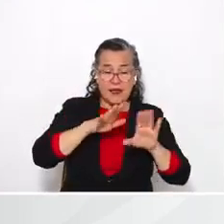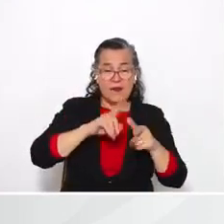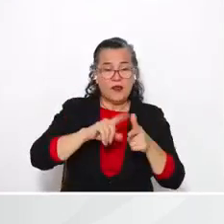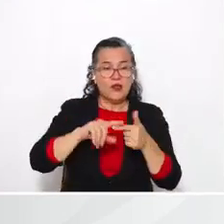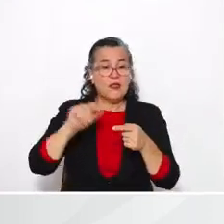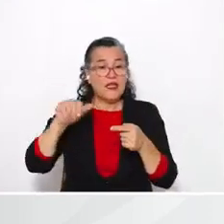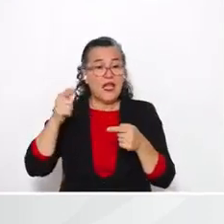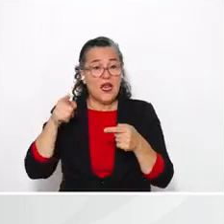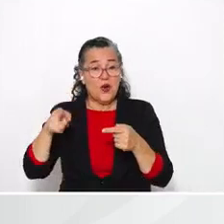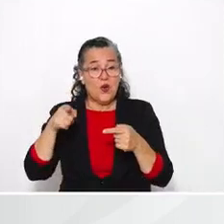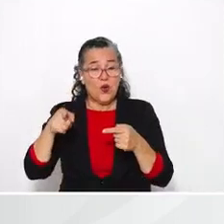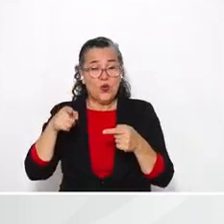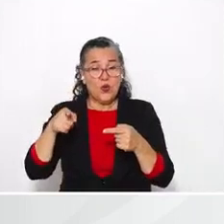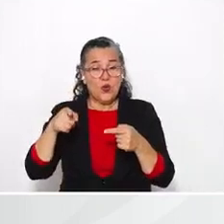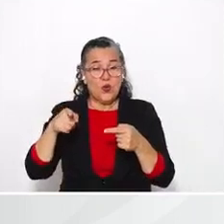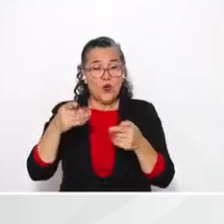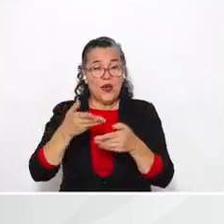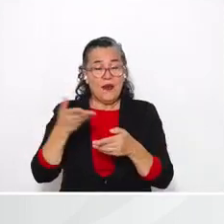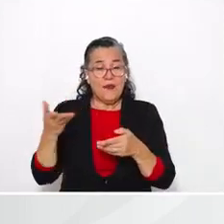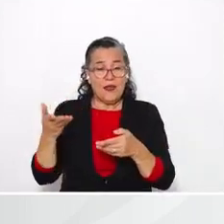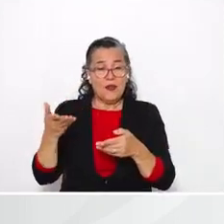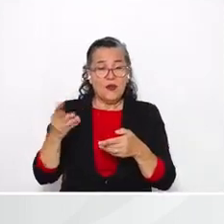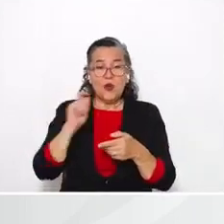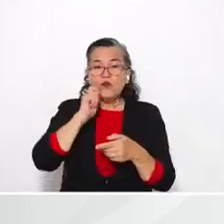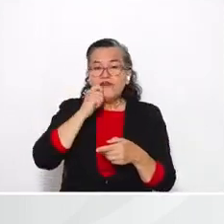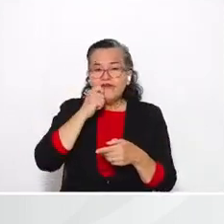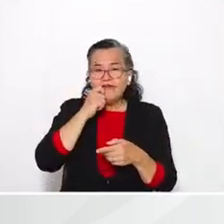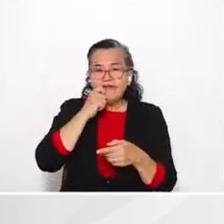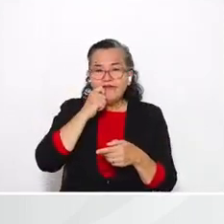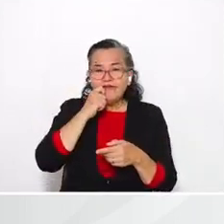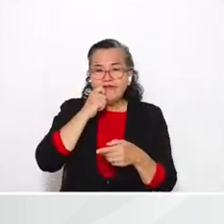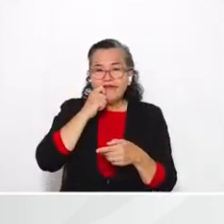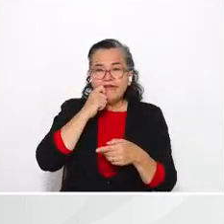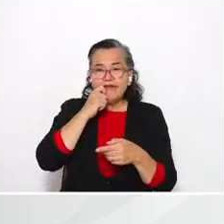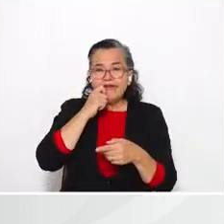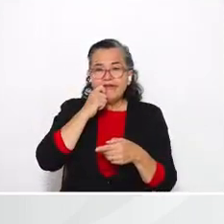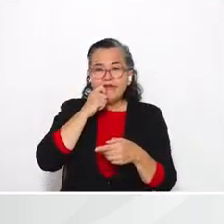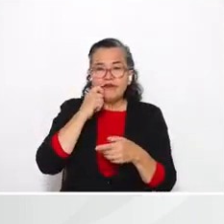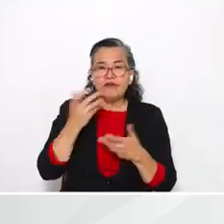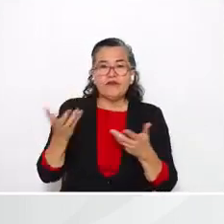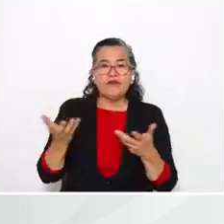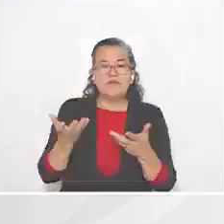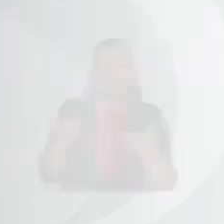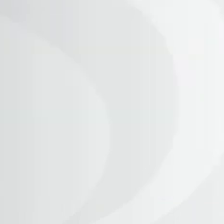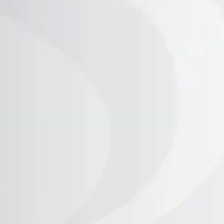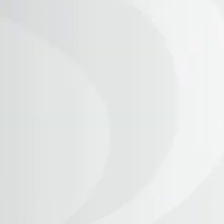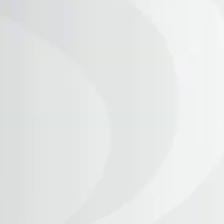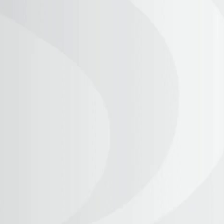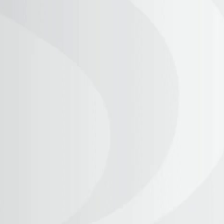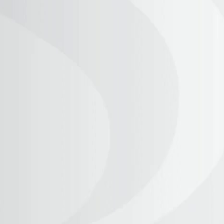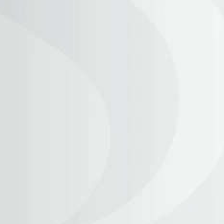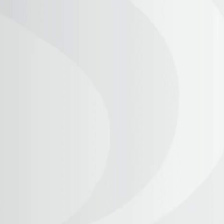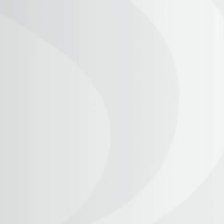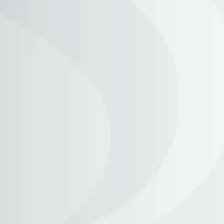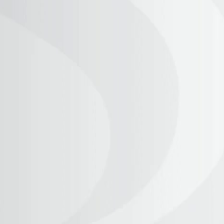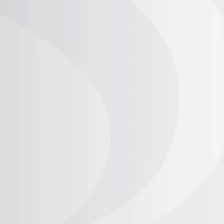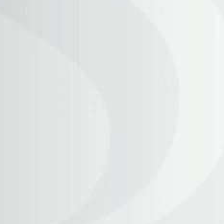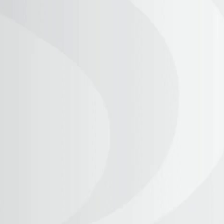El otro elemento clave, que llamamos elemento del éxito, clave del